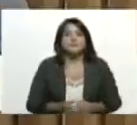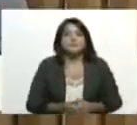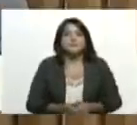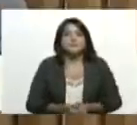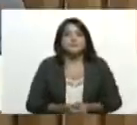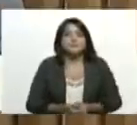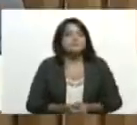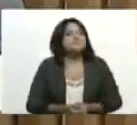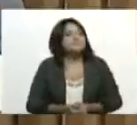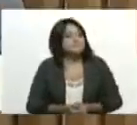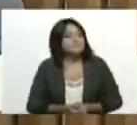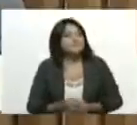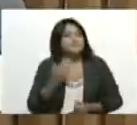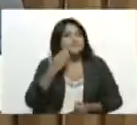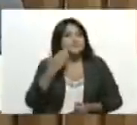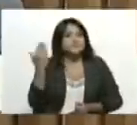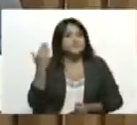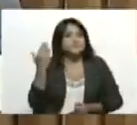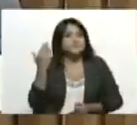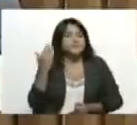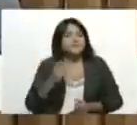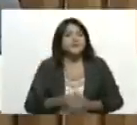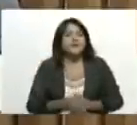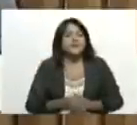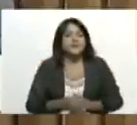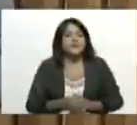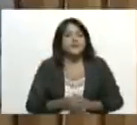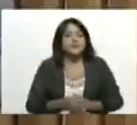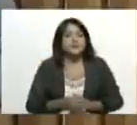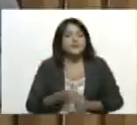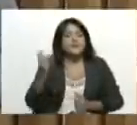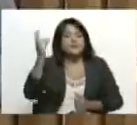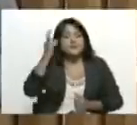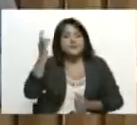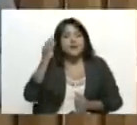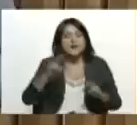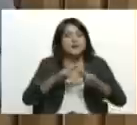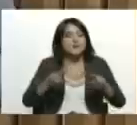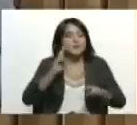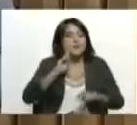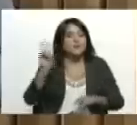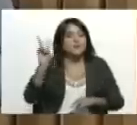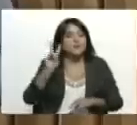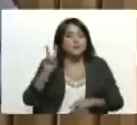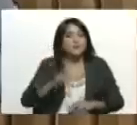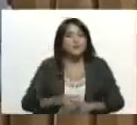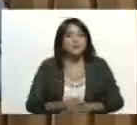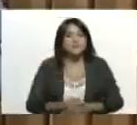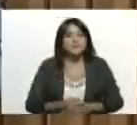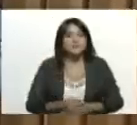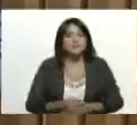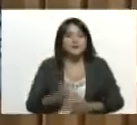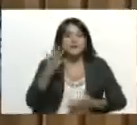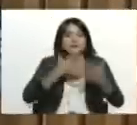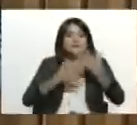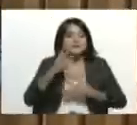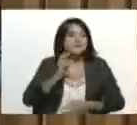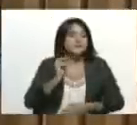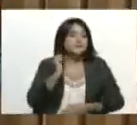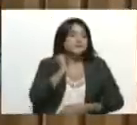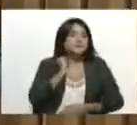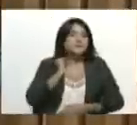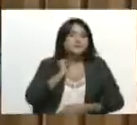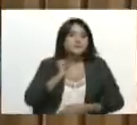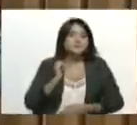Así es de Cochabamba declaraciones a esta hora del fiscal general de la República bolivariana de Venezuela tales William saab quien anunciaba que hasta la fecha se